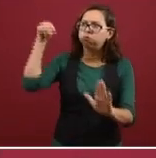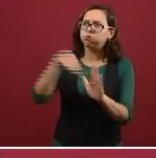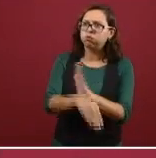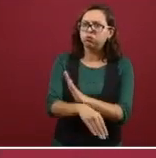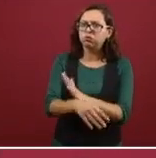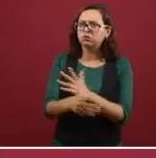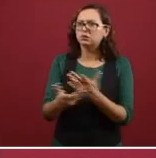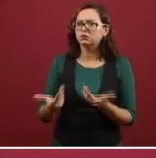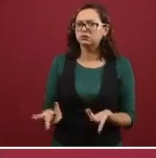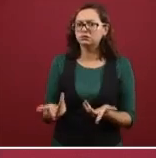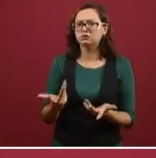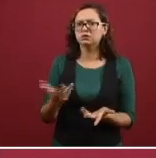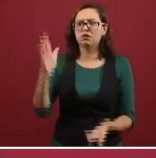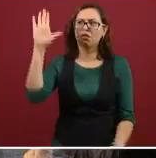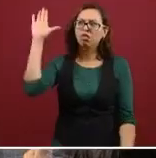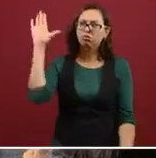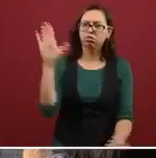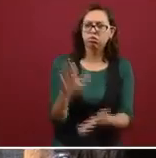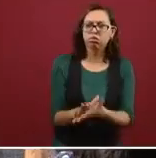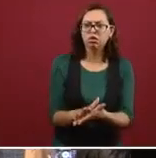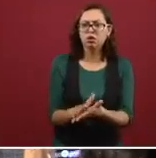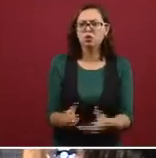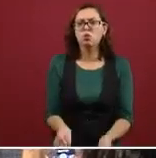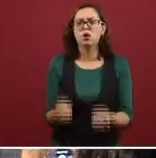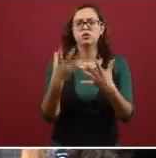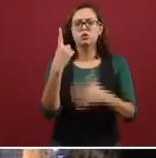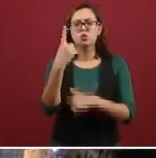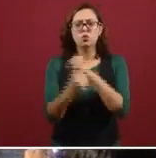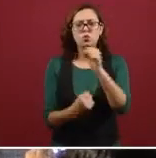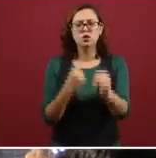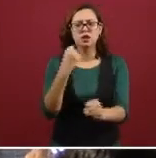Pemex. ¿Cuánto se cayó en un año?